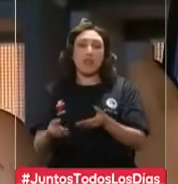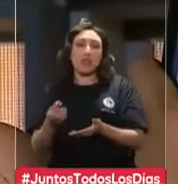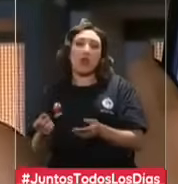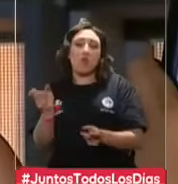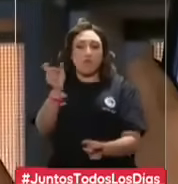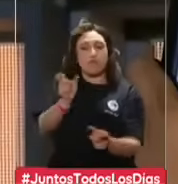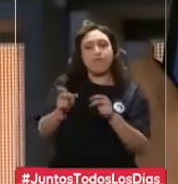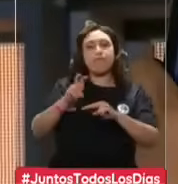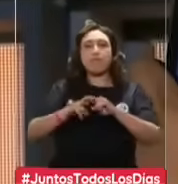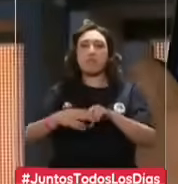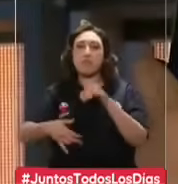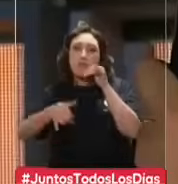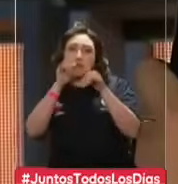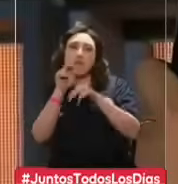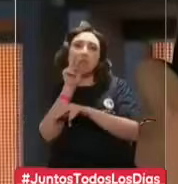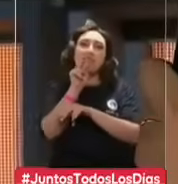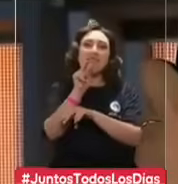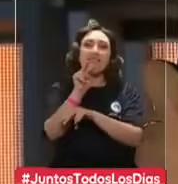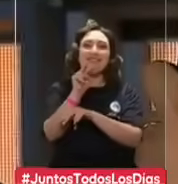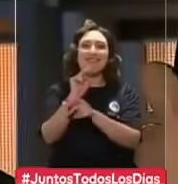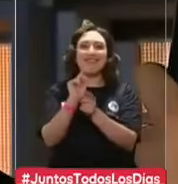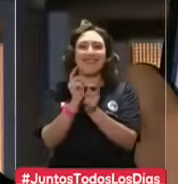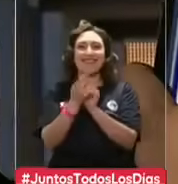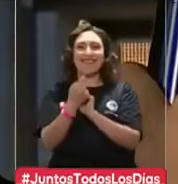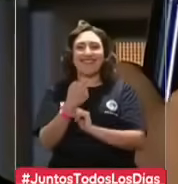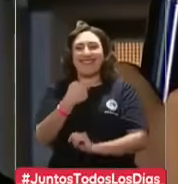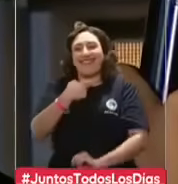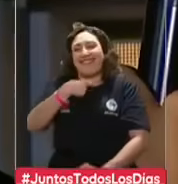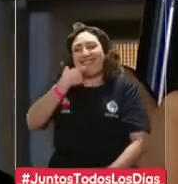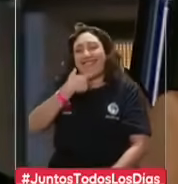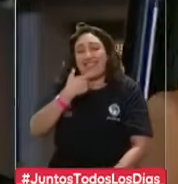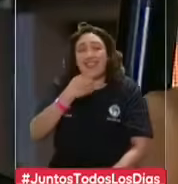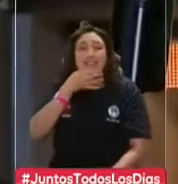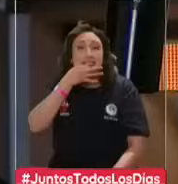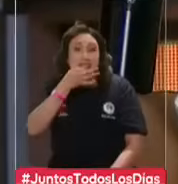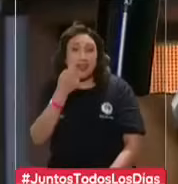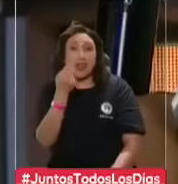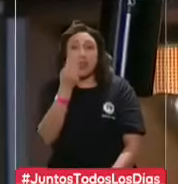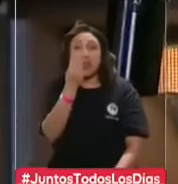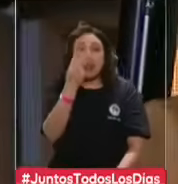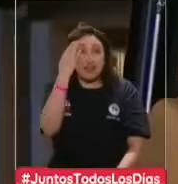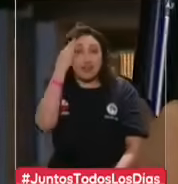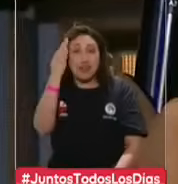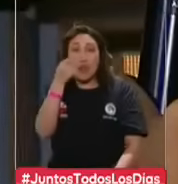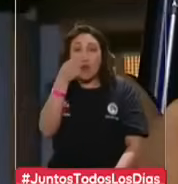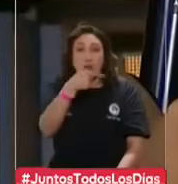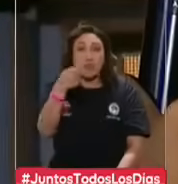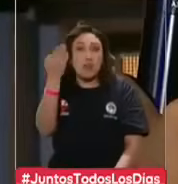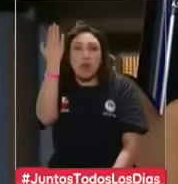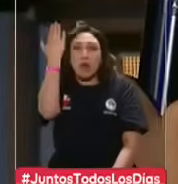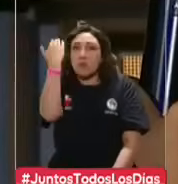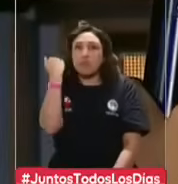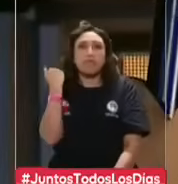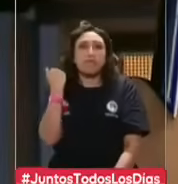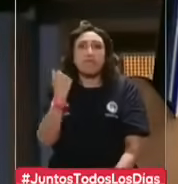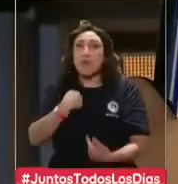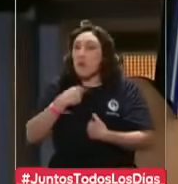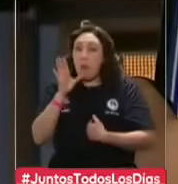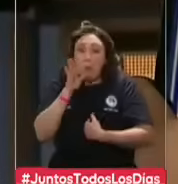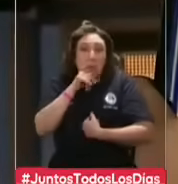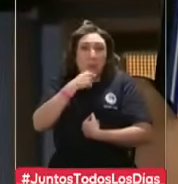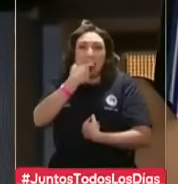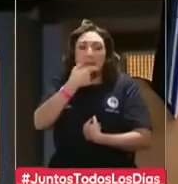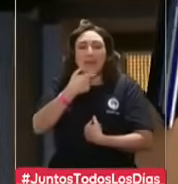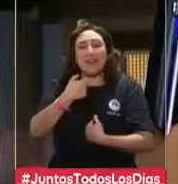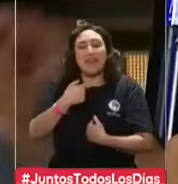con un montón de problemas y todo, se ríen y te dicen, ¿sabéis qué? Hace 3 días o una semana que no me reía. Y te agradezco por eso. O sea,